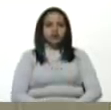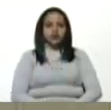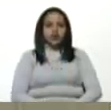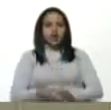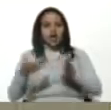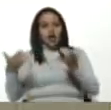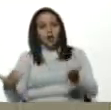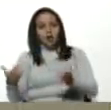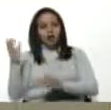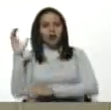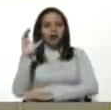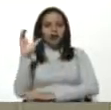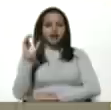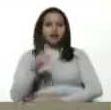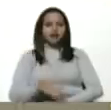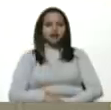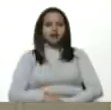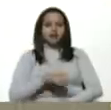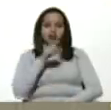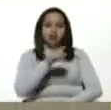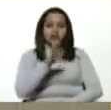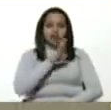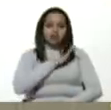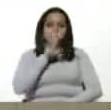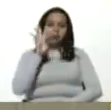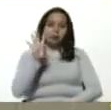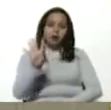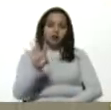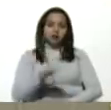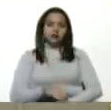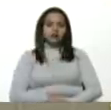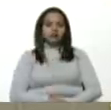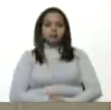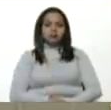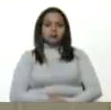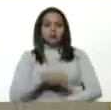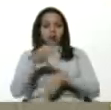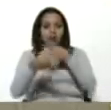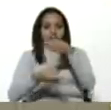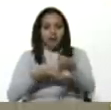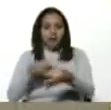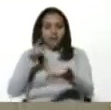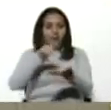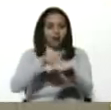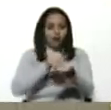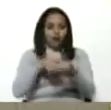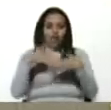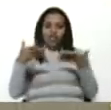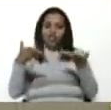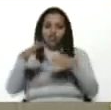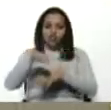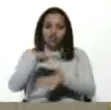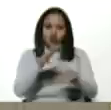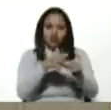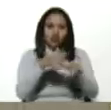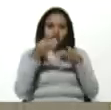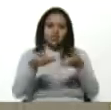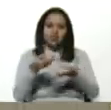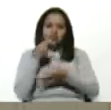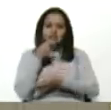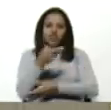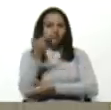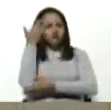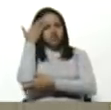ciudad capital y aquí tenemos 4 casos. Voy a mencionar las parroquias, por lo que siempre digo, que